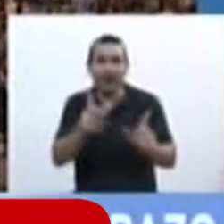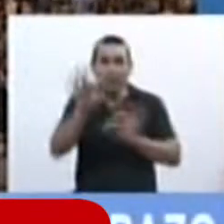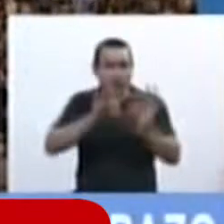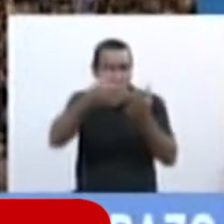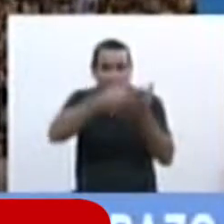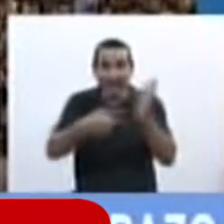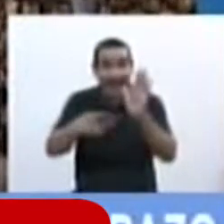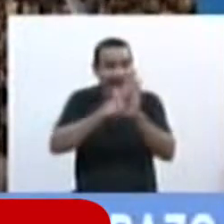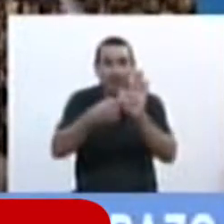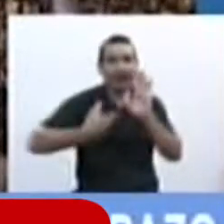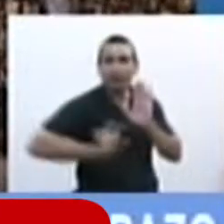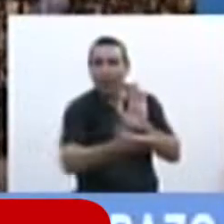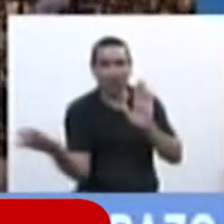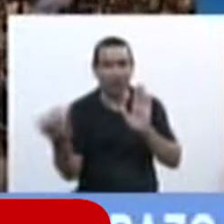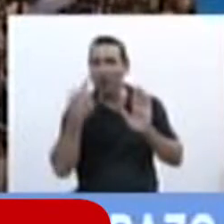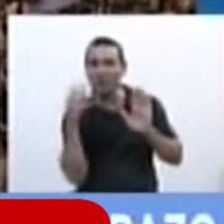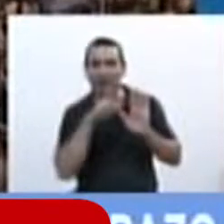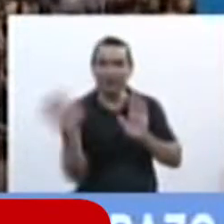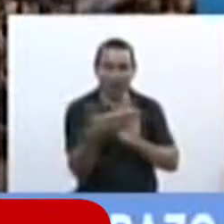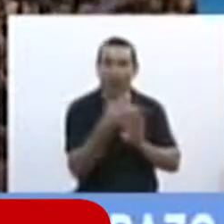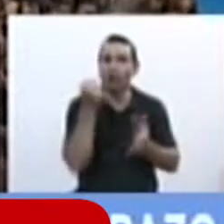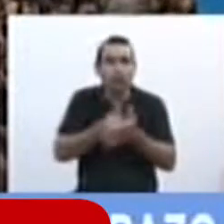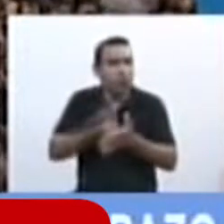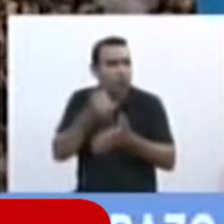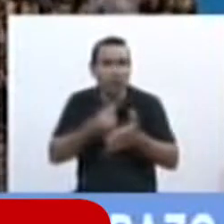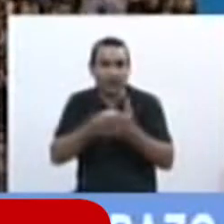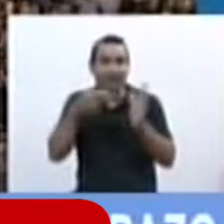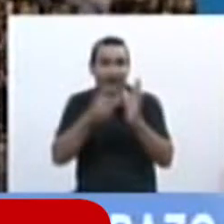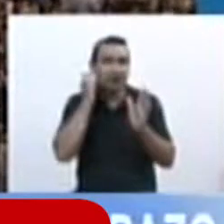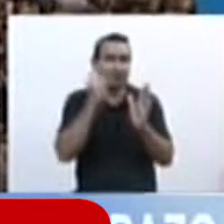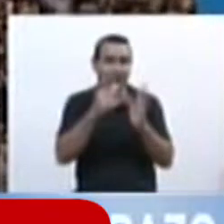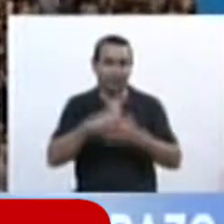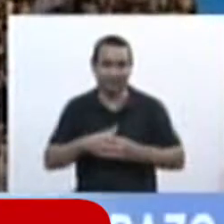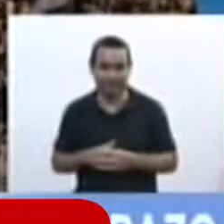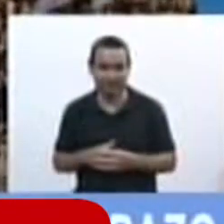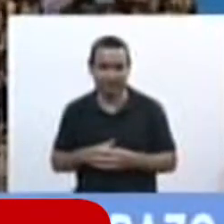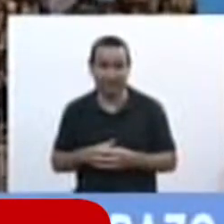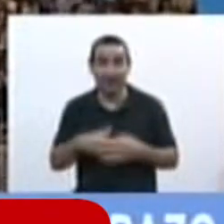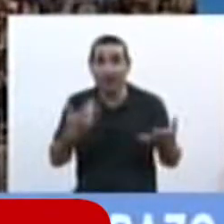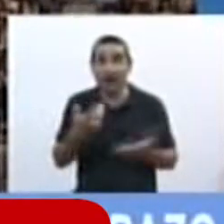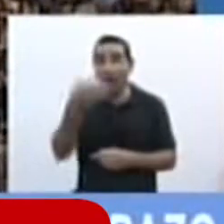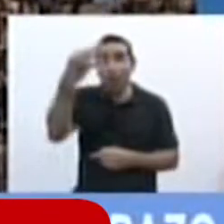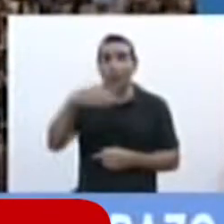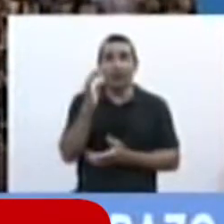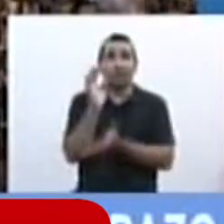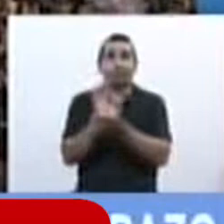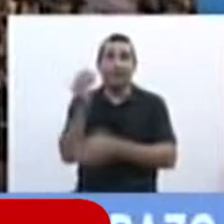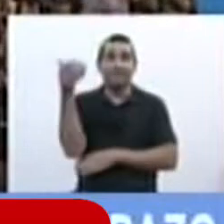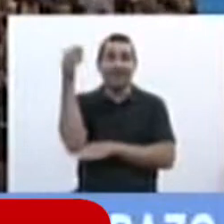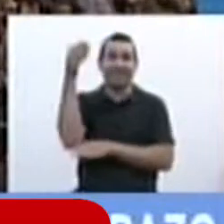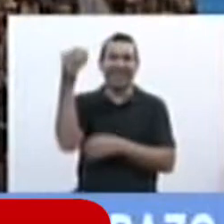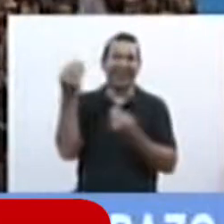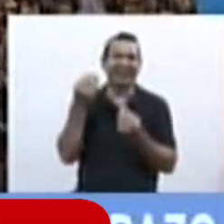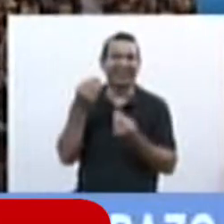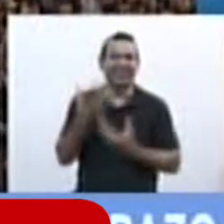de todos nosotros y todas nosotras que luchamos para que esto sea así. Porque la única bandera cuando hablamos de derechos de